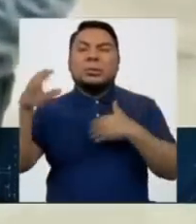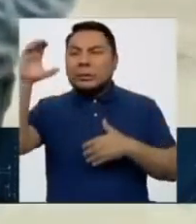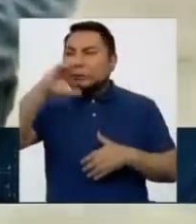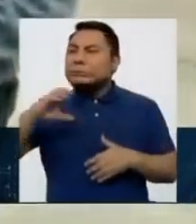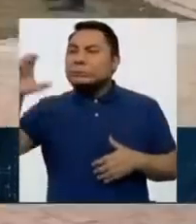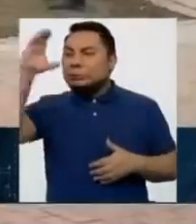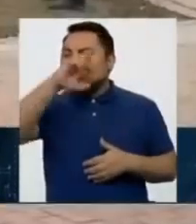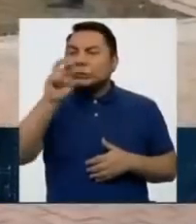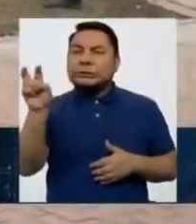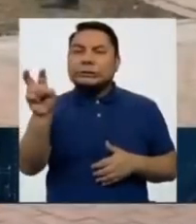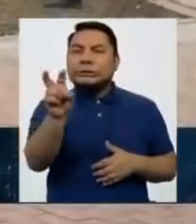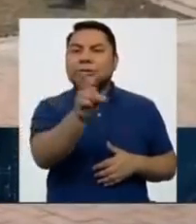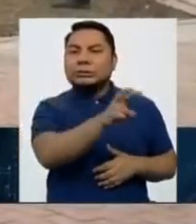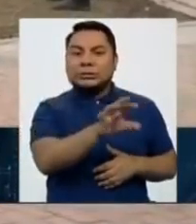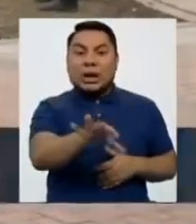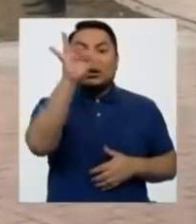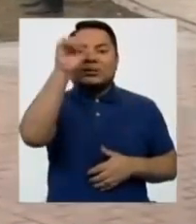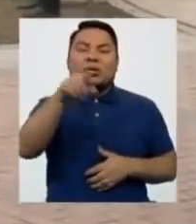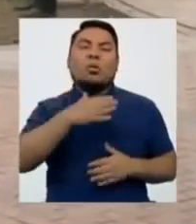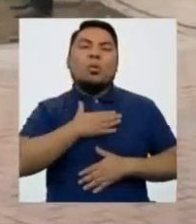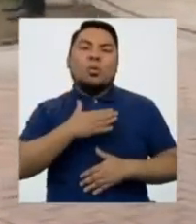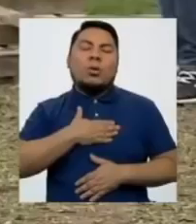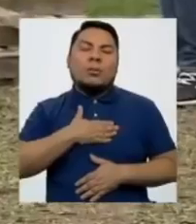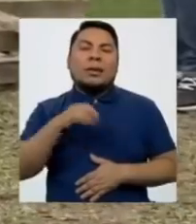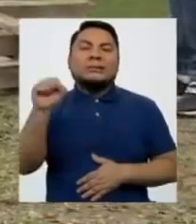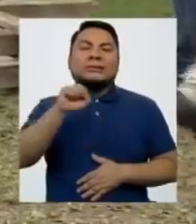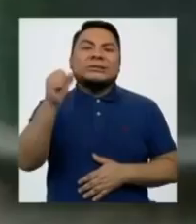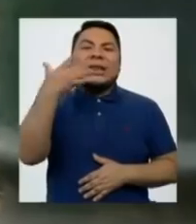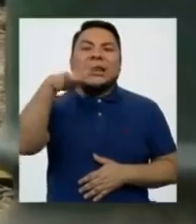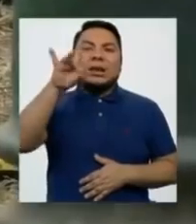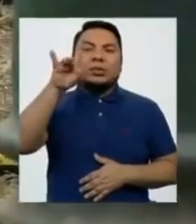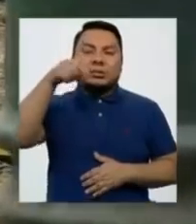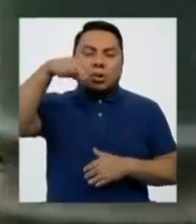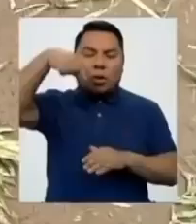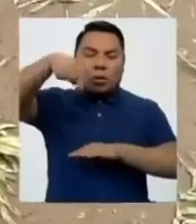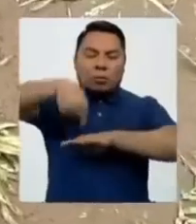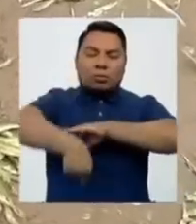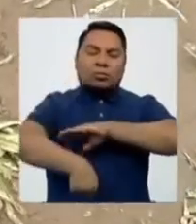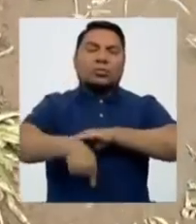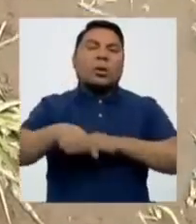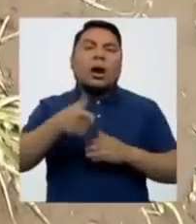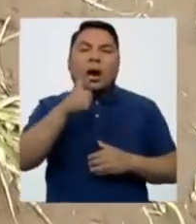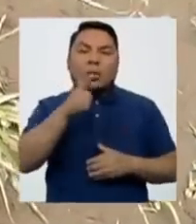intensa búsqueda, el cuerpo de la menor fue hallado el sábado 18 al interior del pozo.